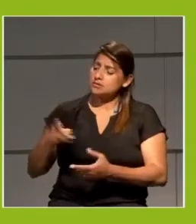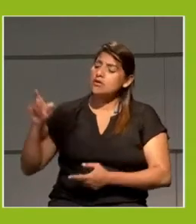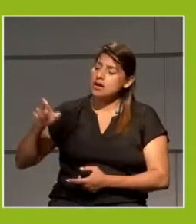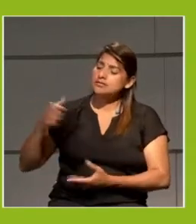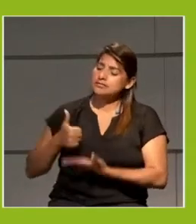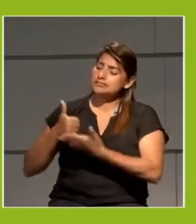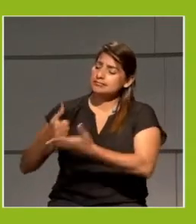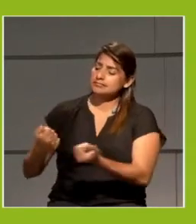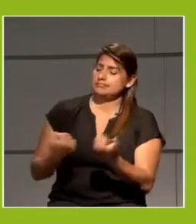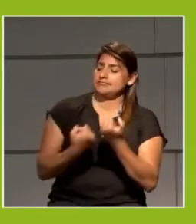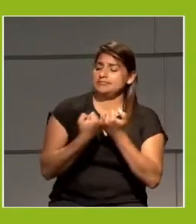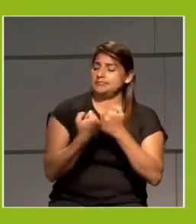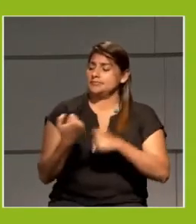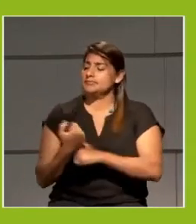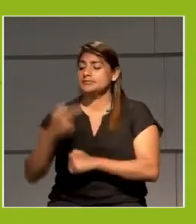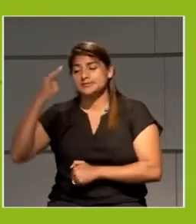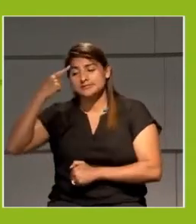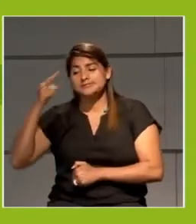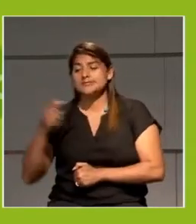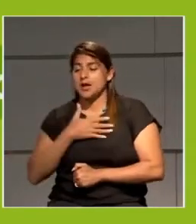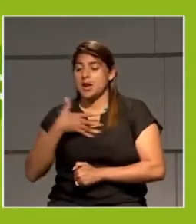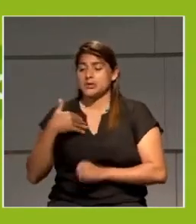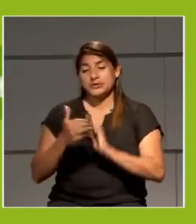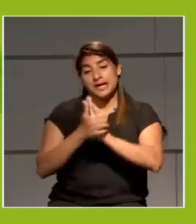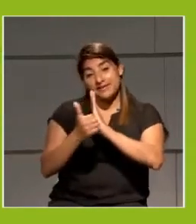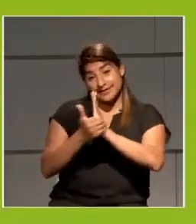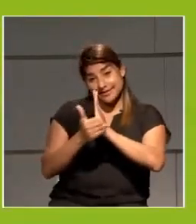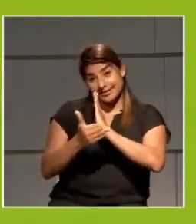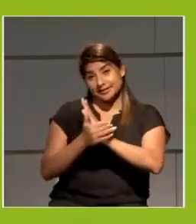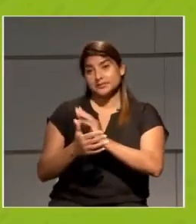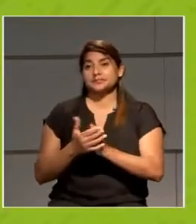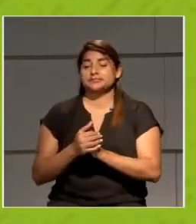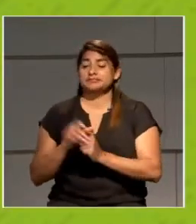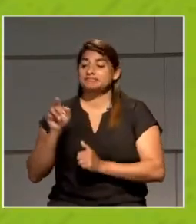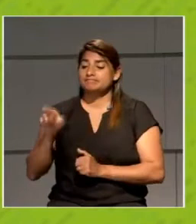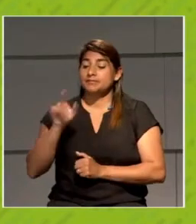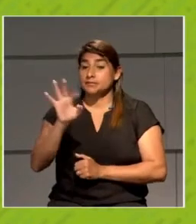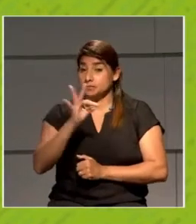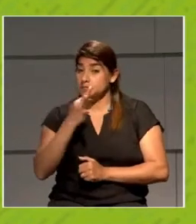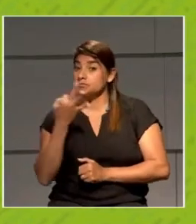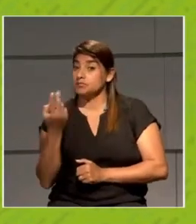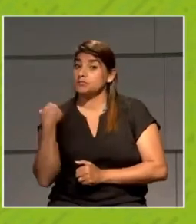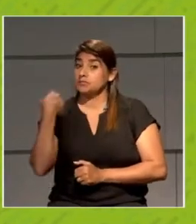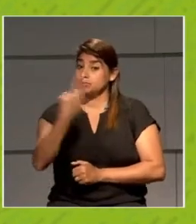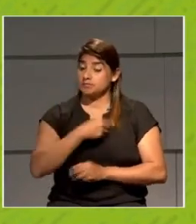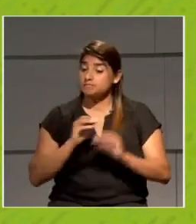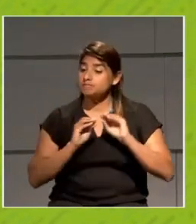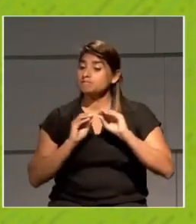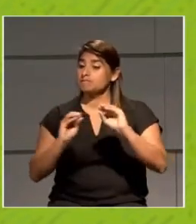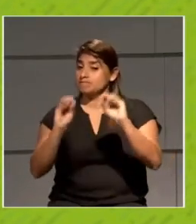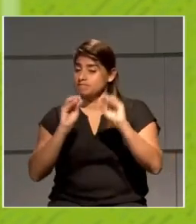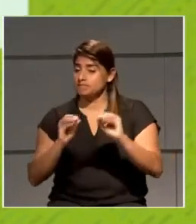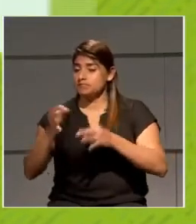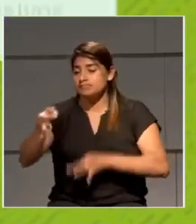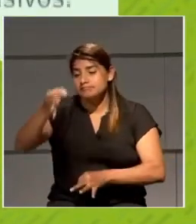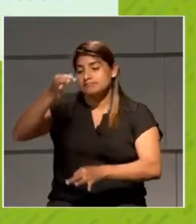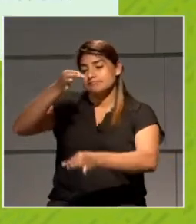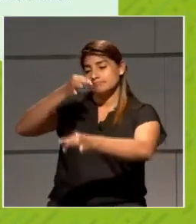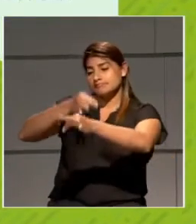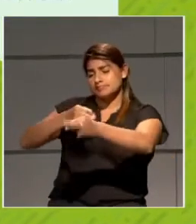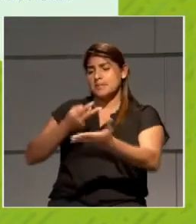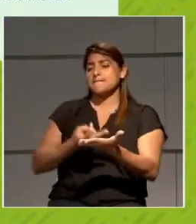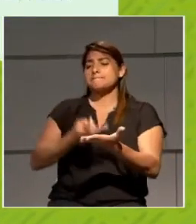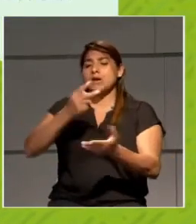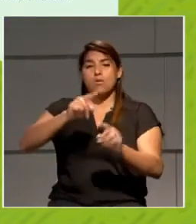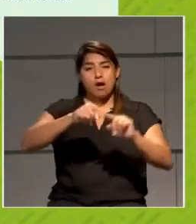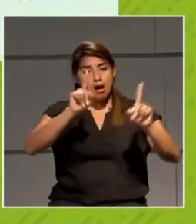necesitan y tomando en cuenta sus gustos y habilidades. De esta manera, les enseñamos a tener empatía, a valorar